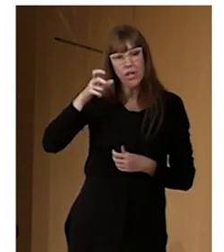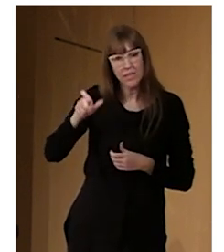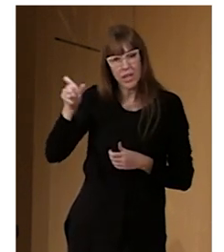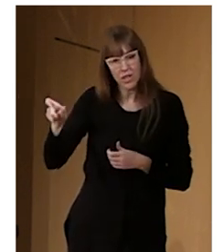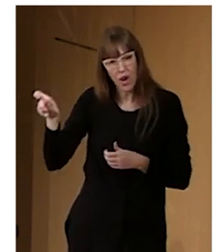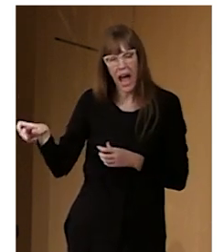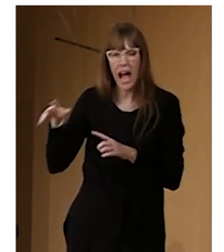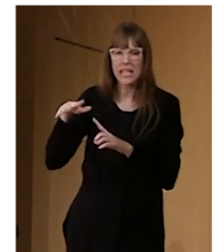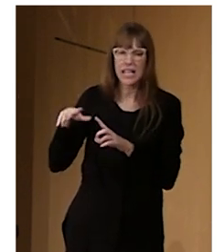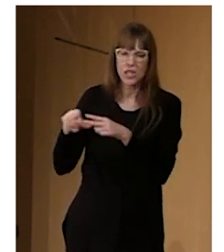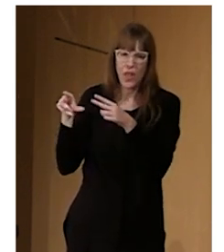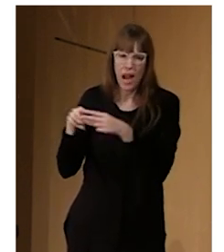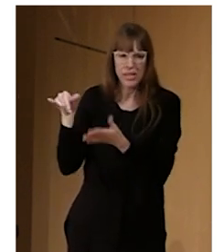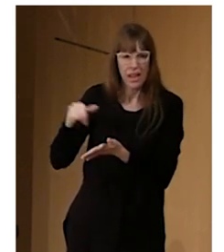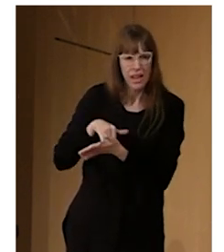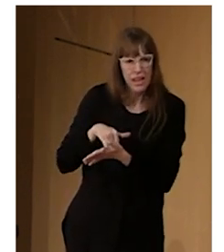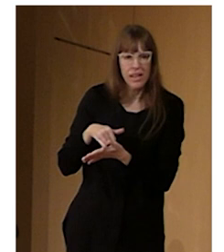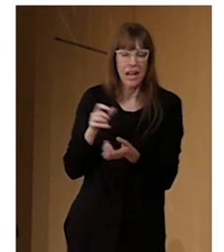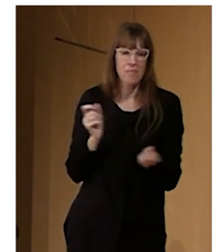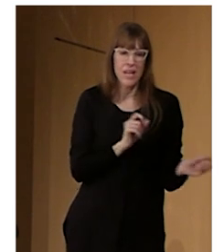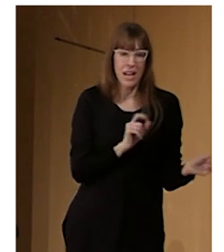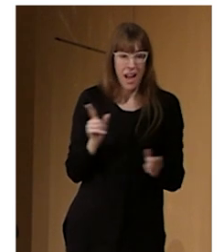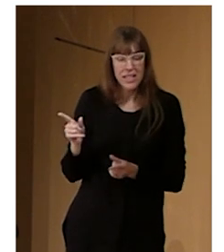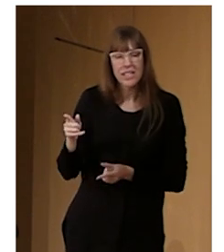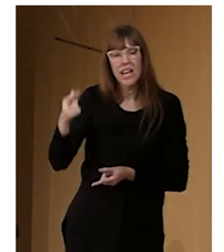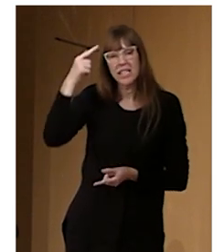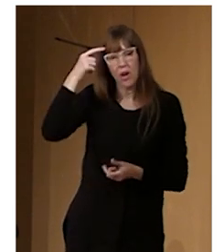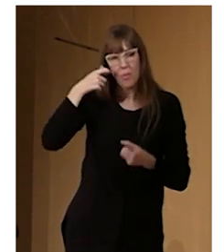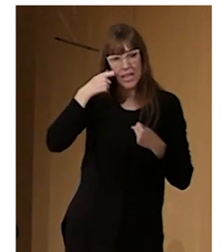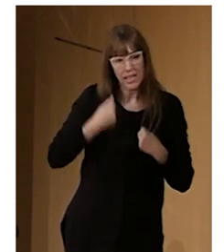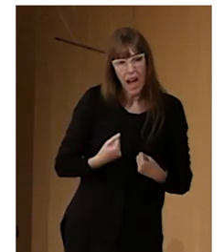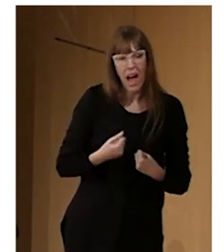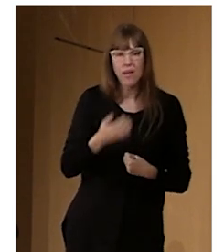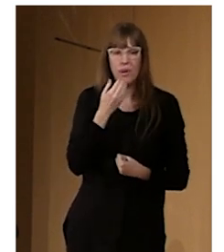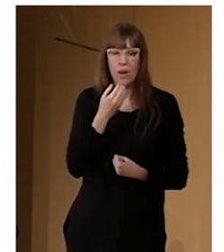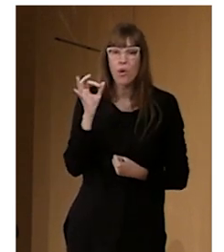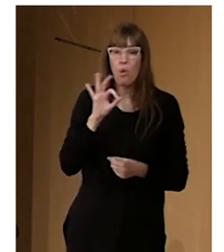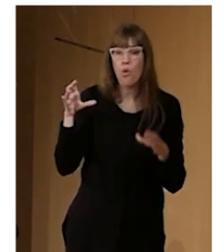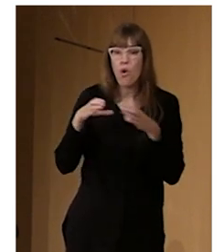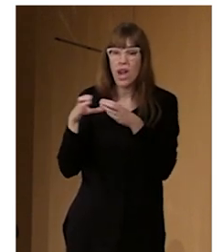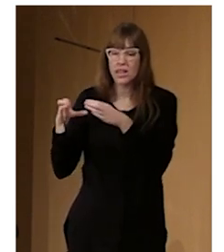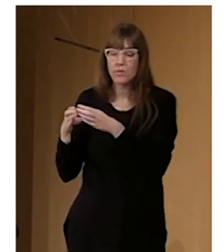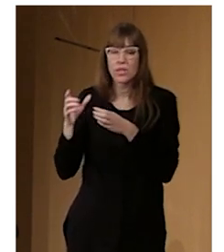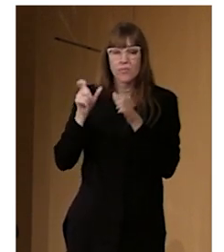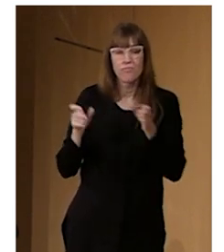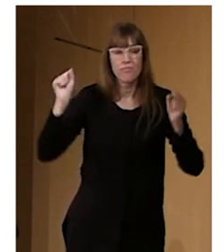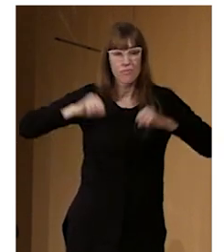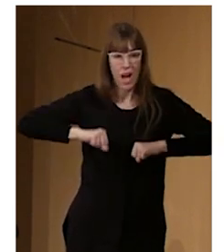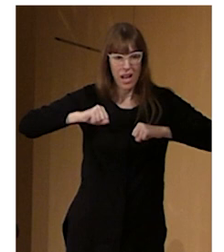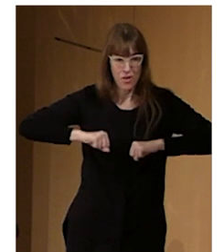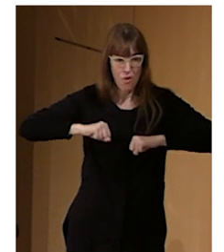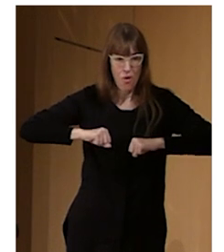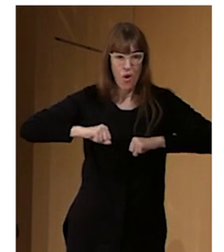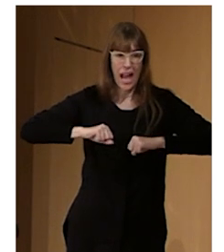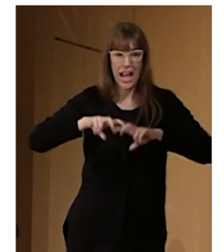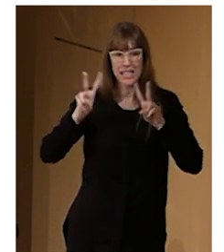social migrantes Salud Mental hospitales eh colectivos de personas mayores en en distintas entidades de de apoyo y